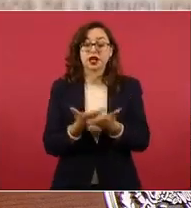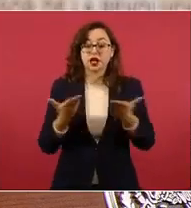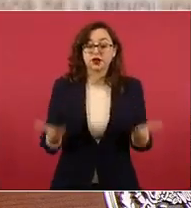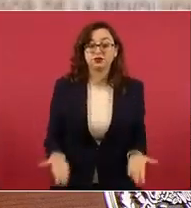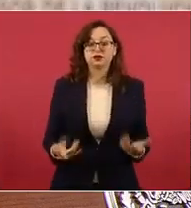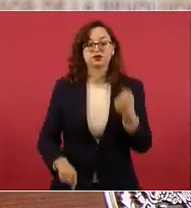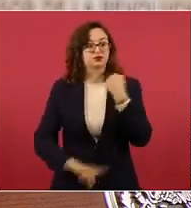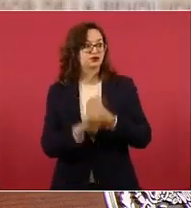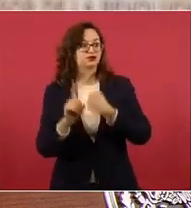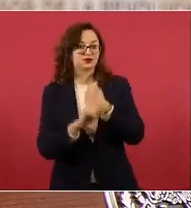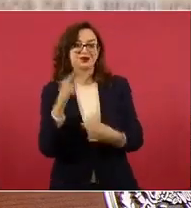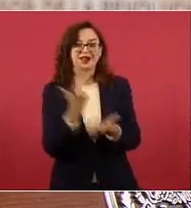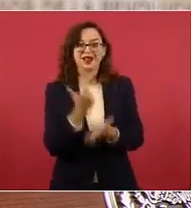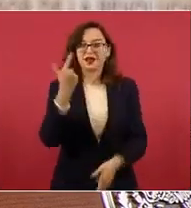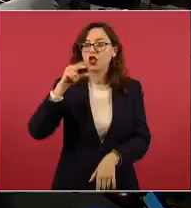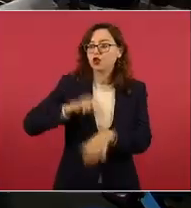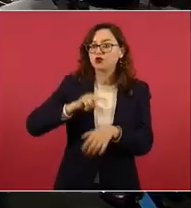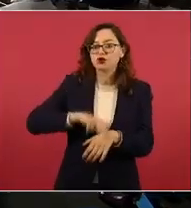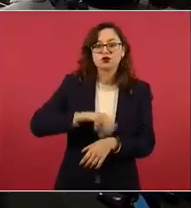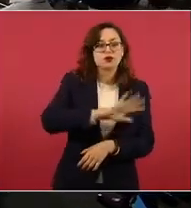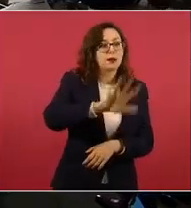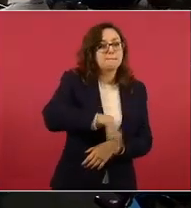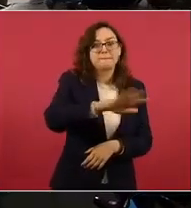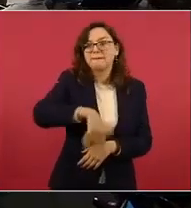estamos viendo dónde conseguimos médicos